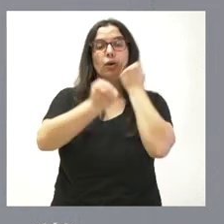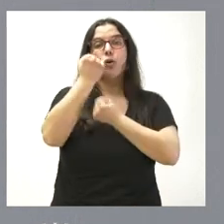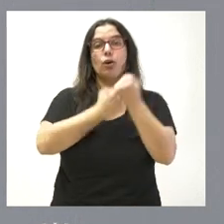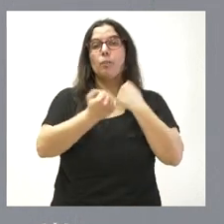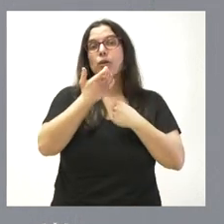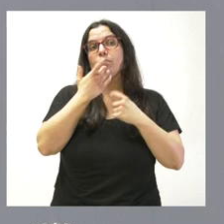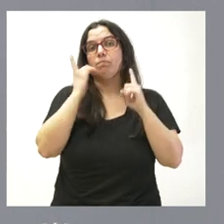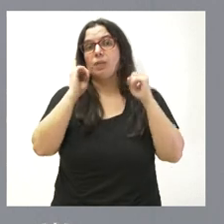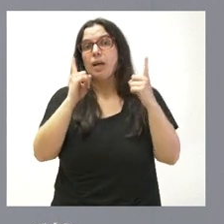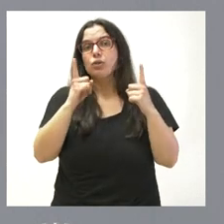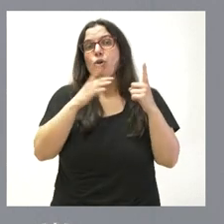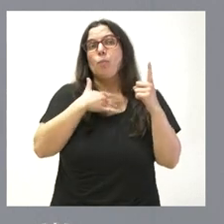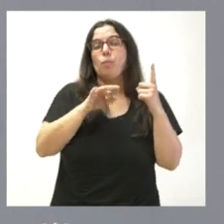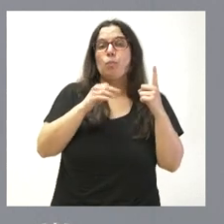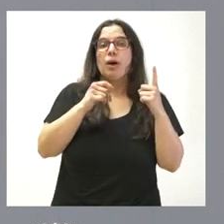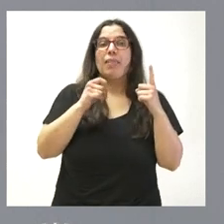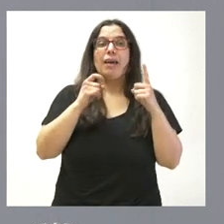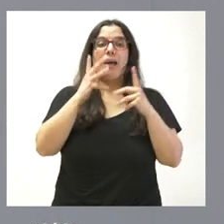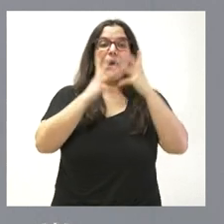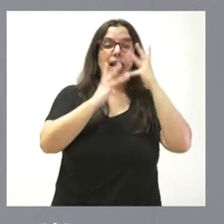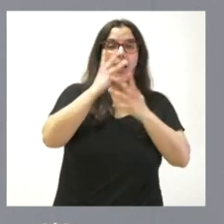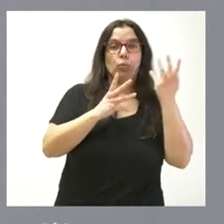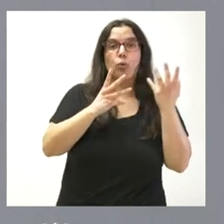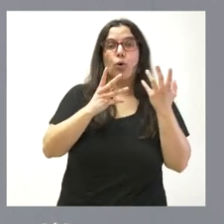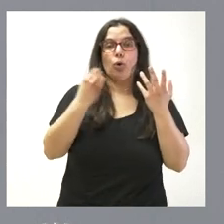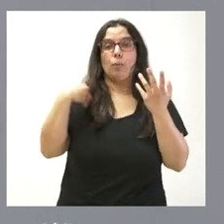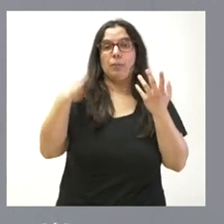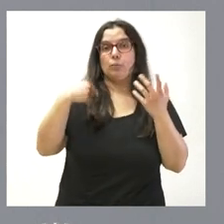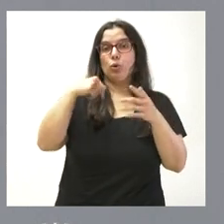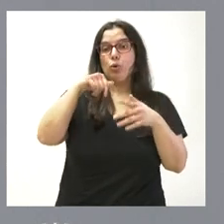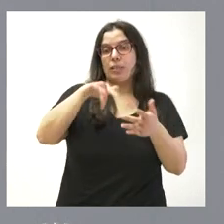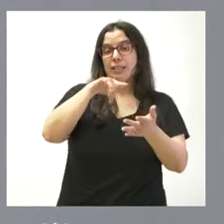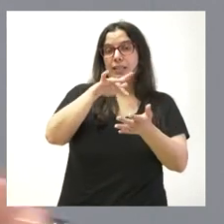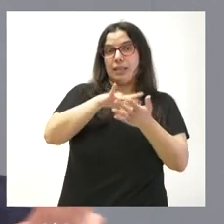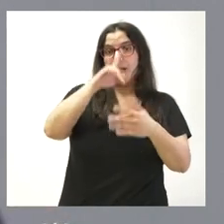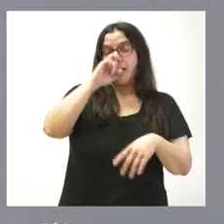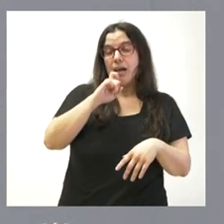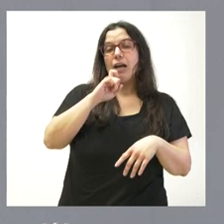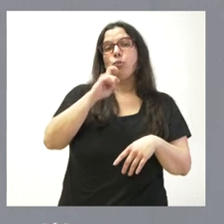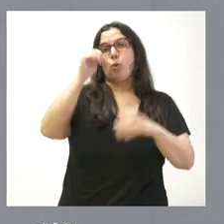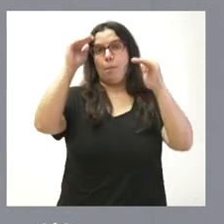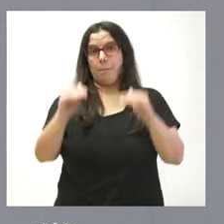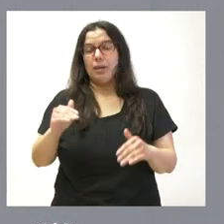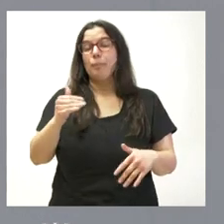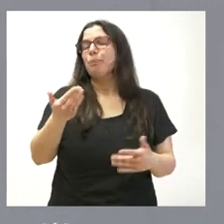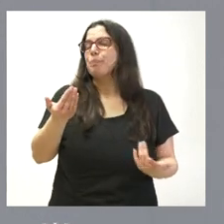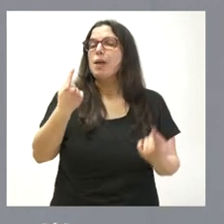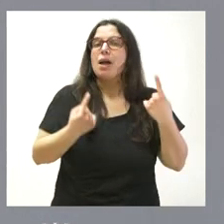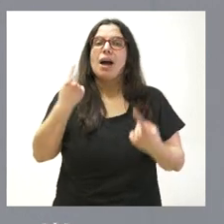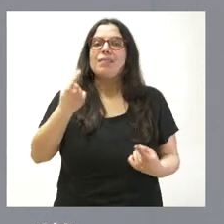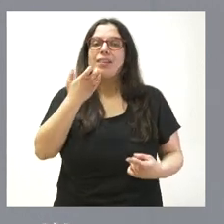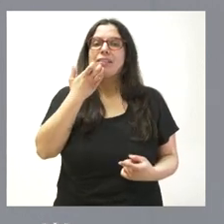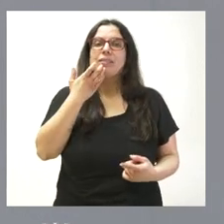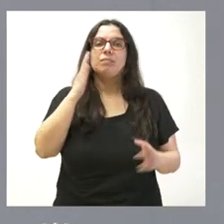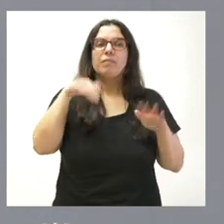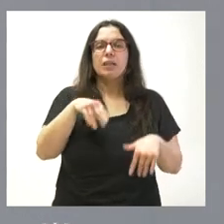caso será algo menor de las expectativas que hemos tenido para este ejercicio en alguna ocasión cuando veníamos viendo Cuáles eran las previsiones finales